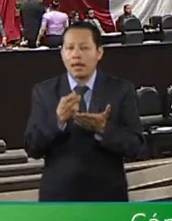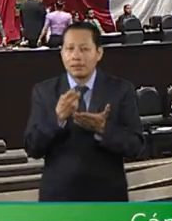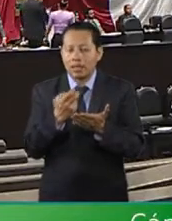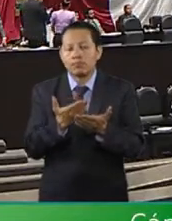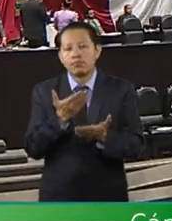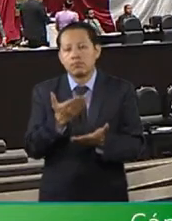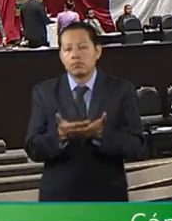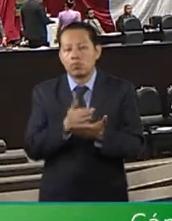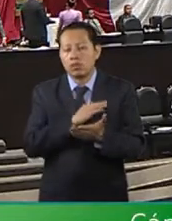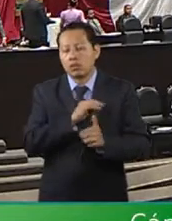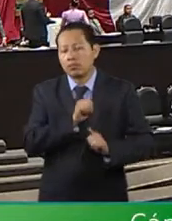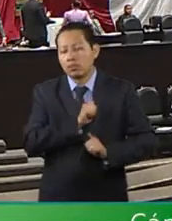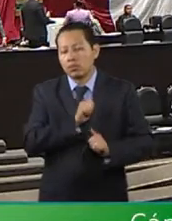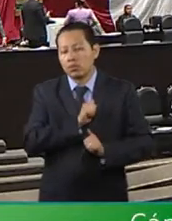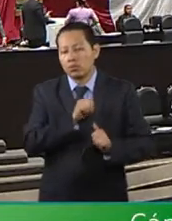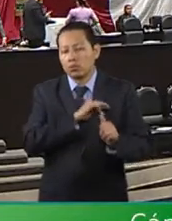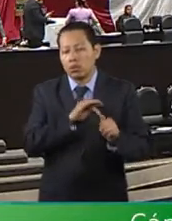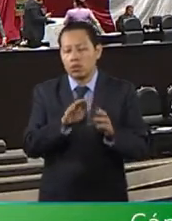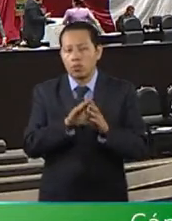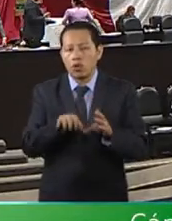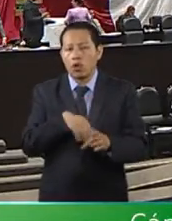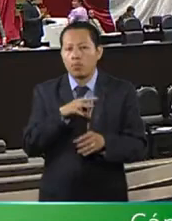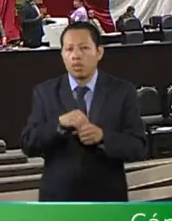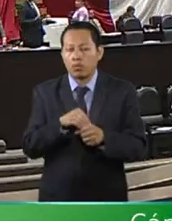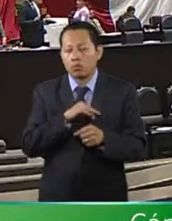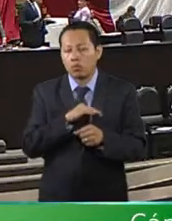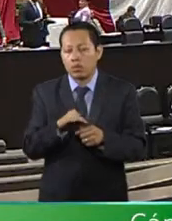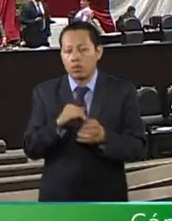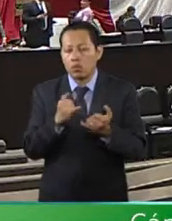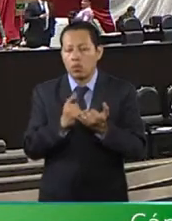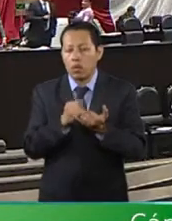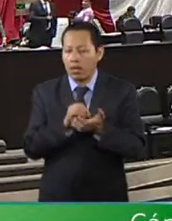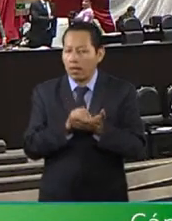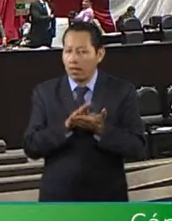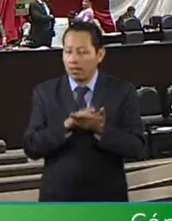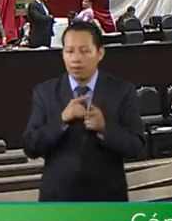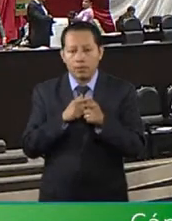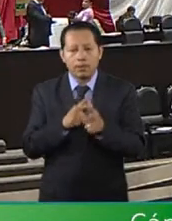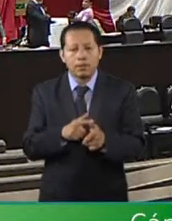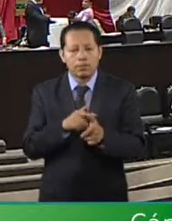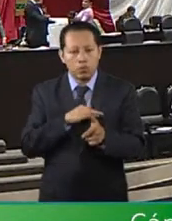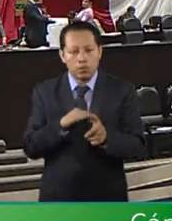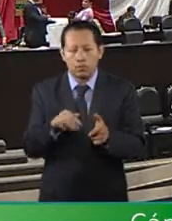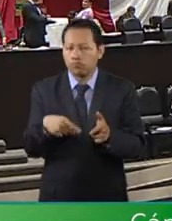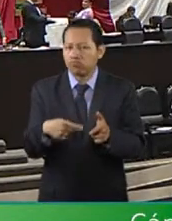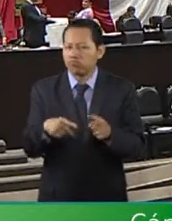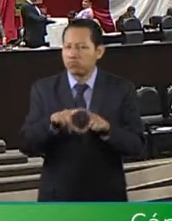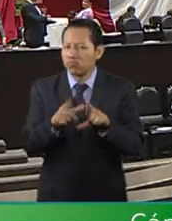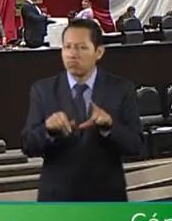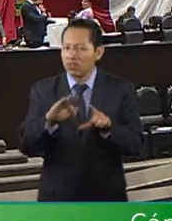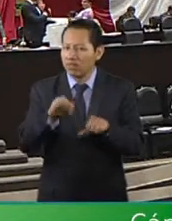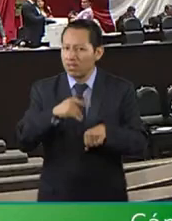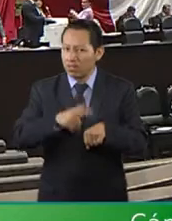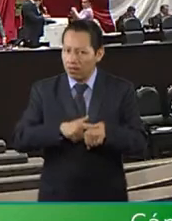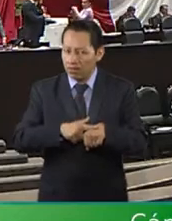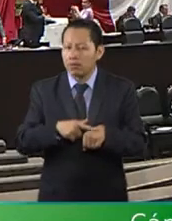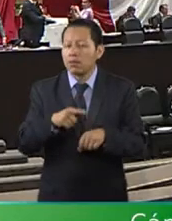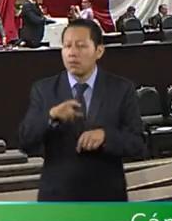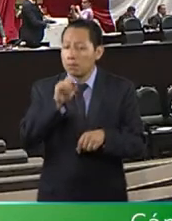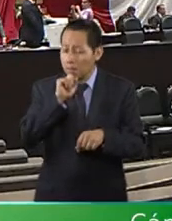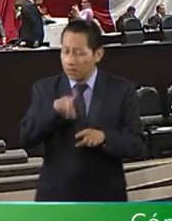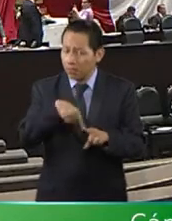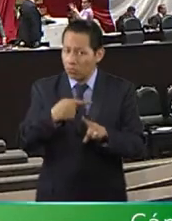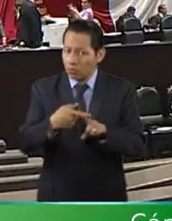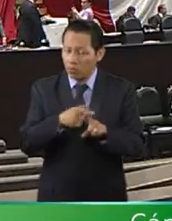presentará una militarización absoluta y permanente de la seguridad pública a nivel Federal además de